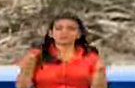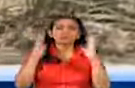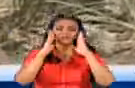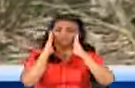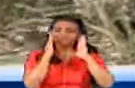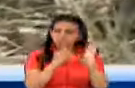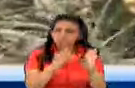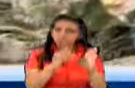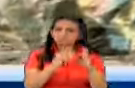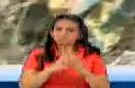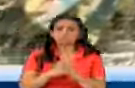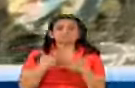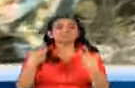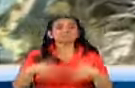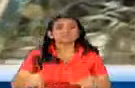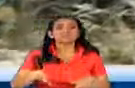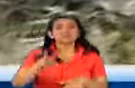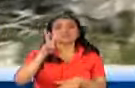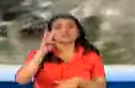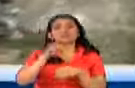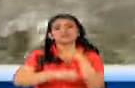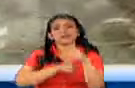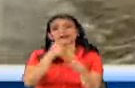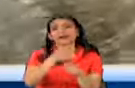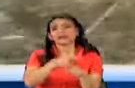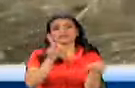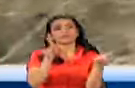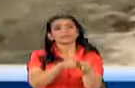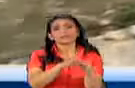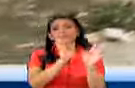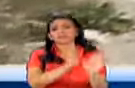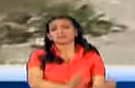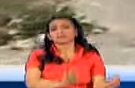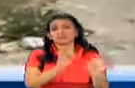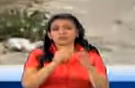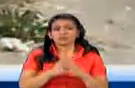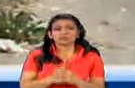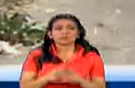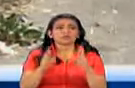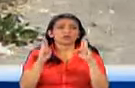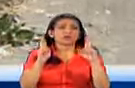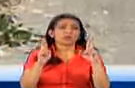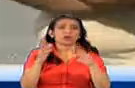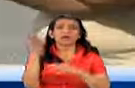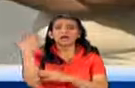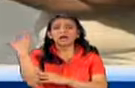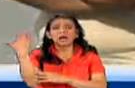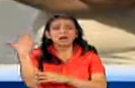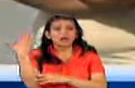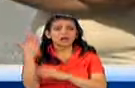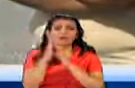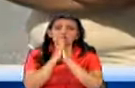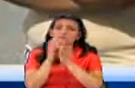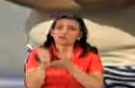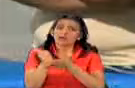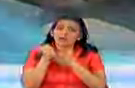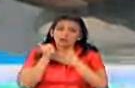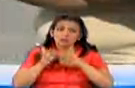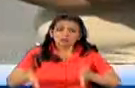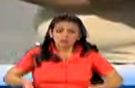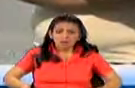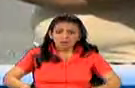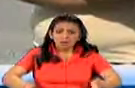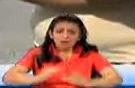resuelvan este problema que lleva más de 2 décadas. Queremos esta calle, a ver si por Dios el señor alcalde nos ayuda en